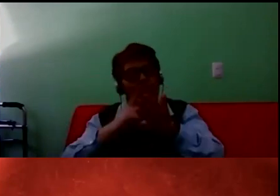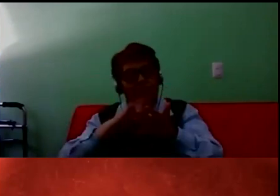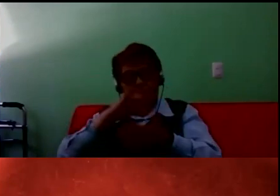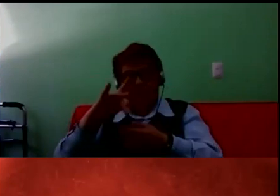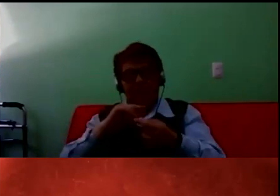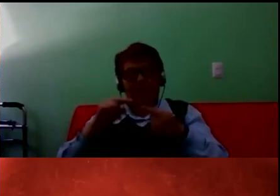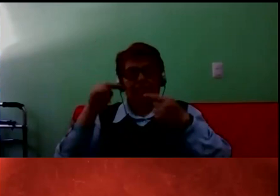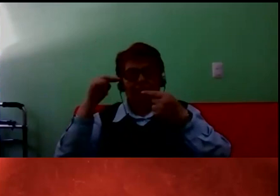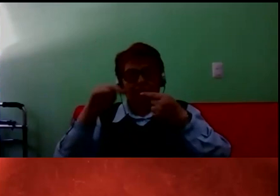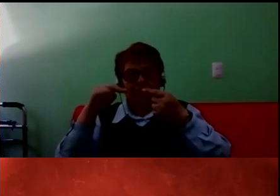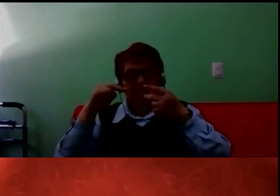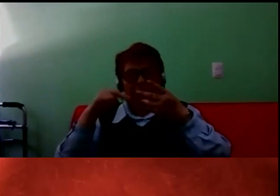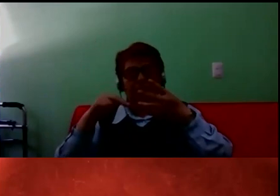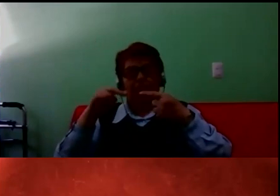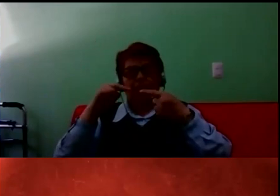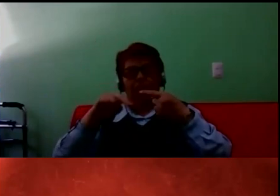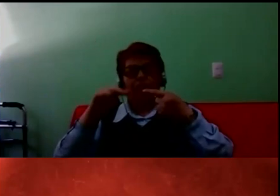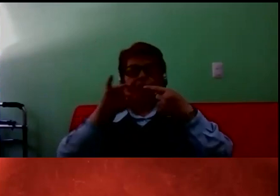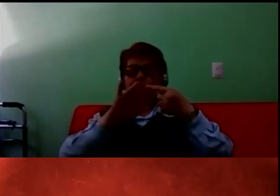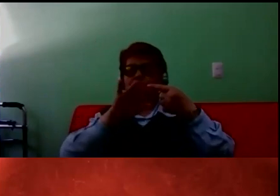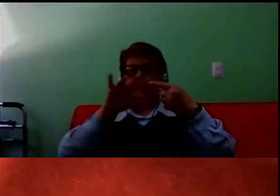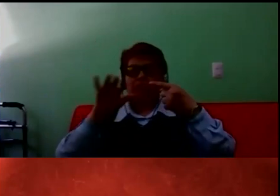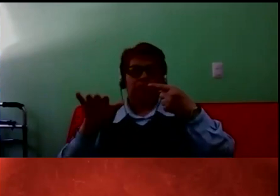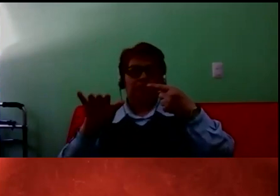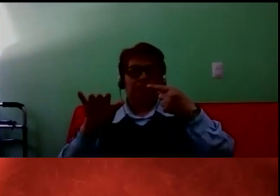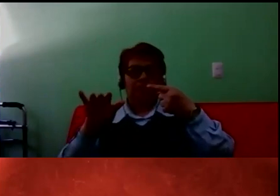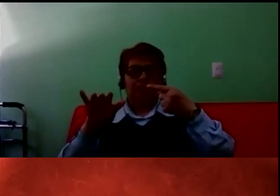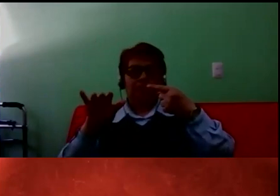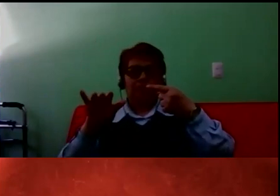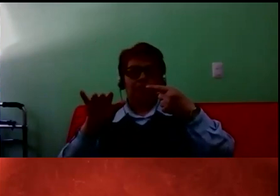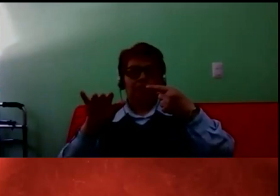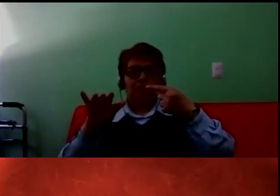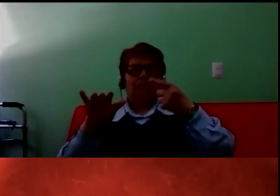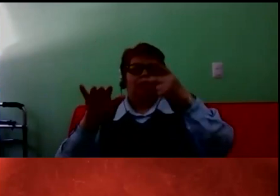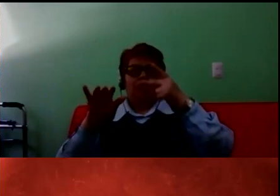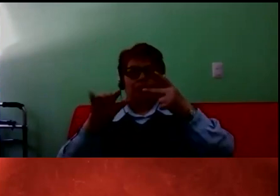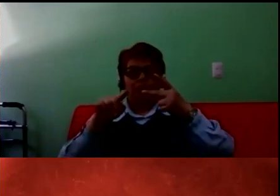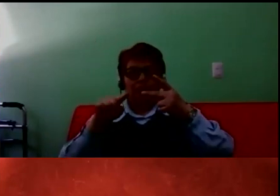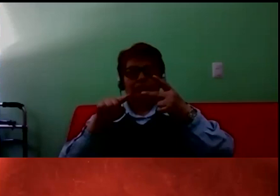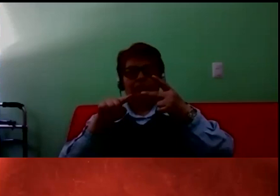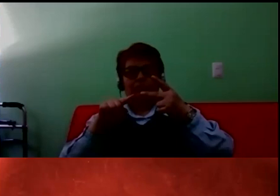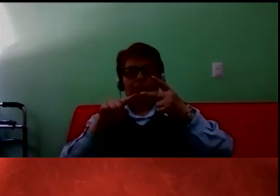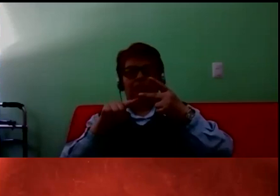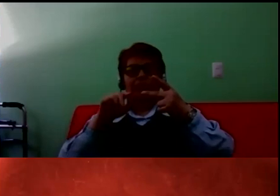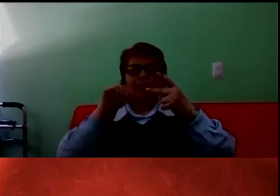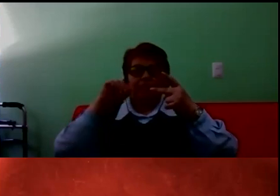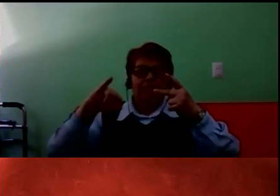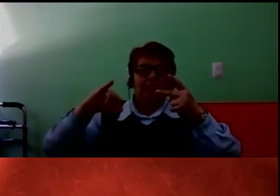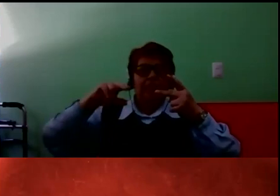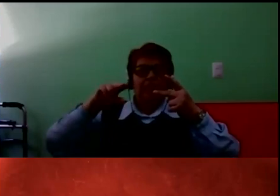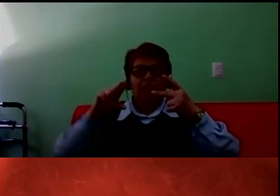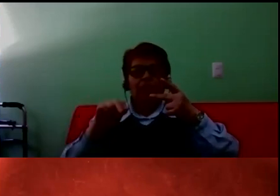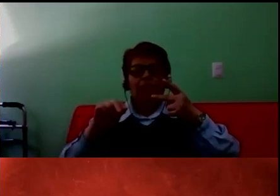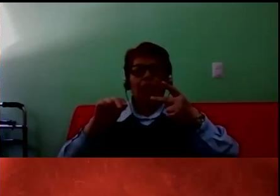cada uno de los diputados o diputadas que expresen su nombre y apellido con la expresión a favor, en contra